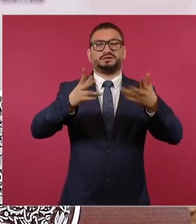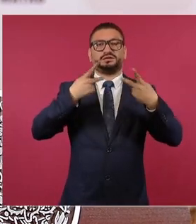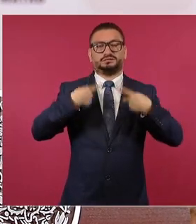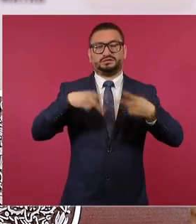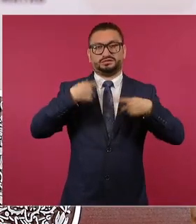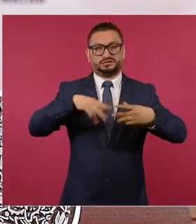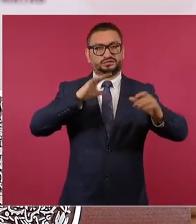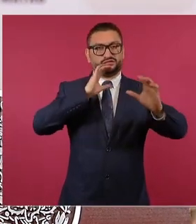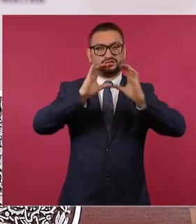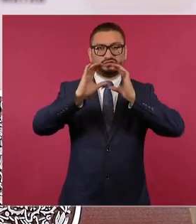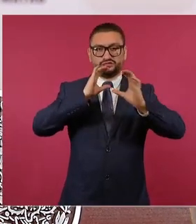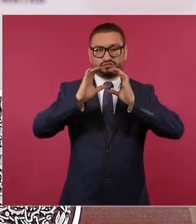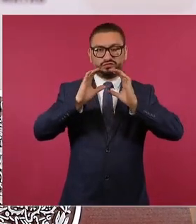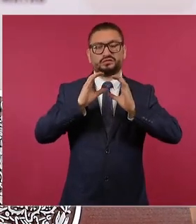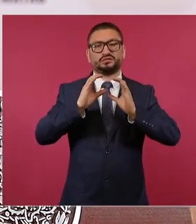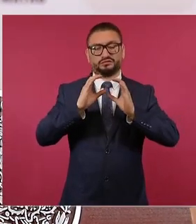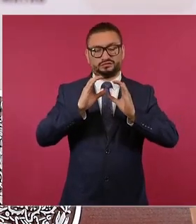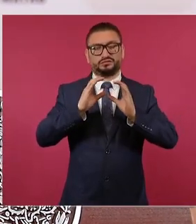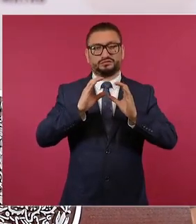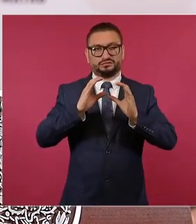comunica